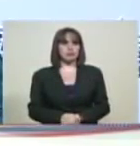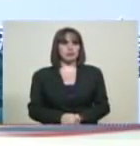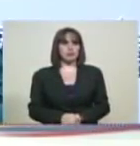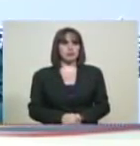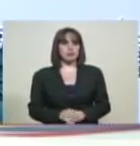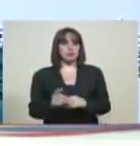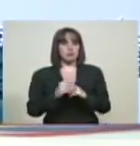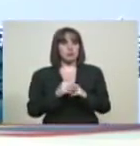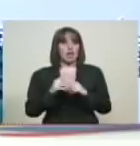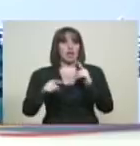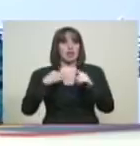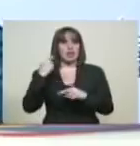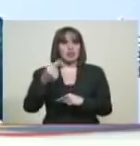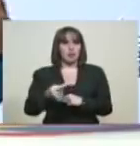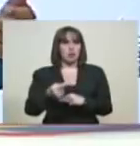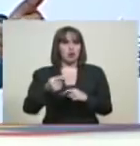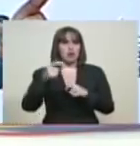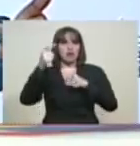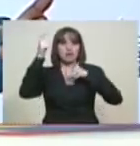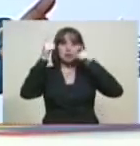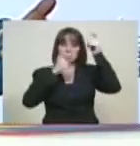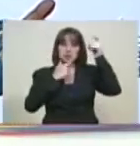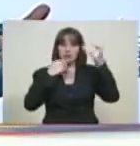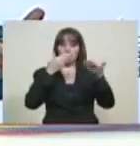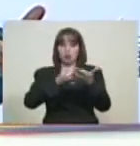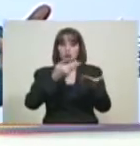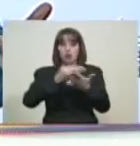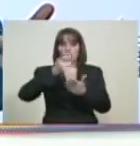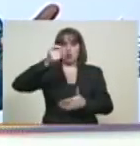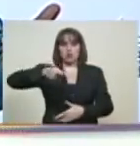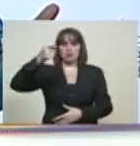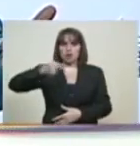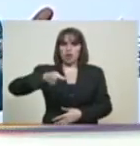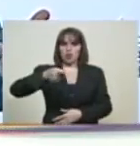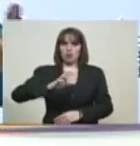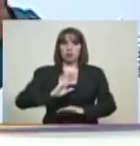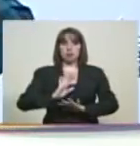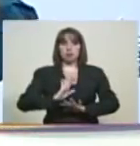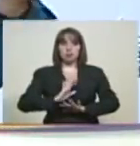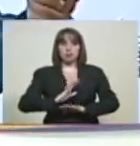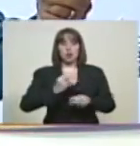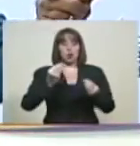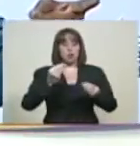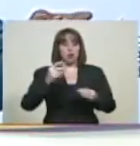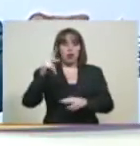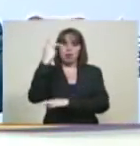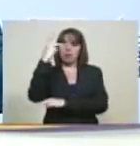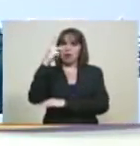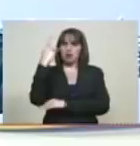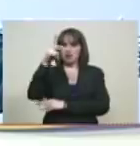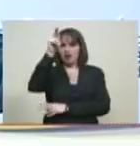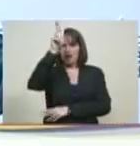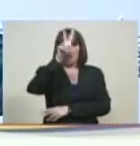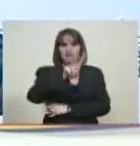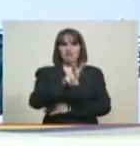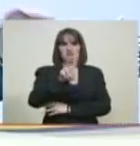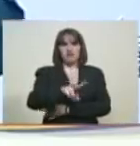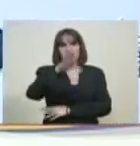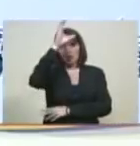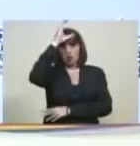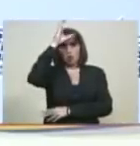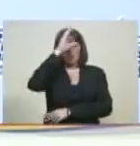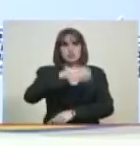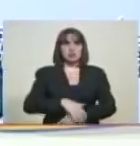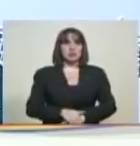luego el comandante chávez me postuló en caracas como diputado por la parroquia el valle coche y mis